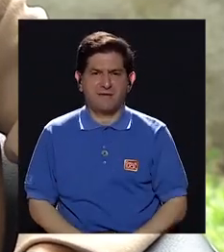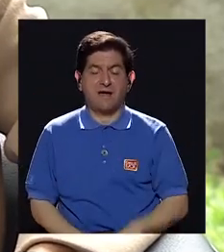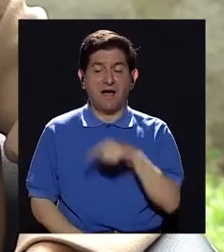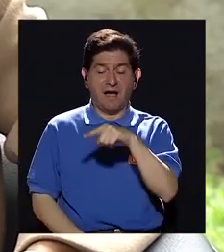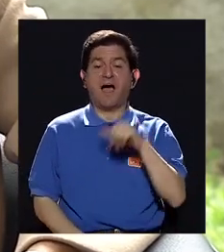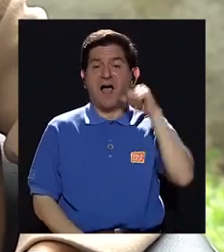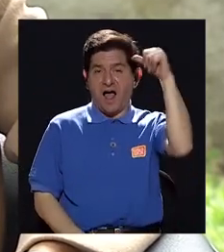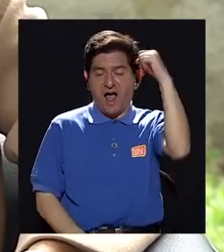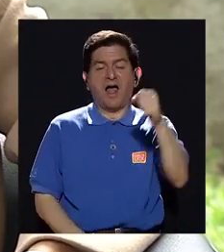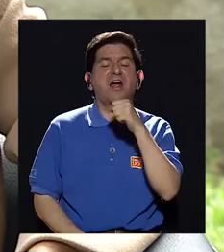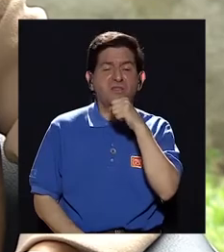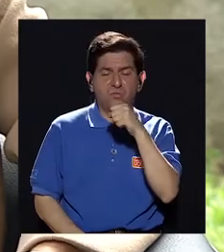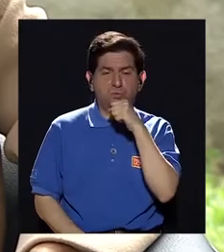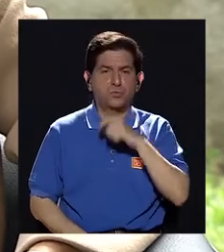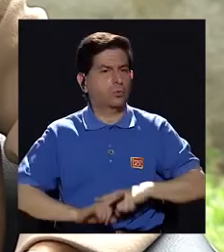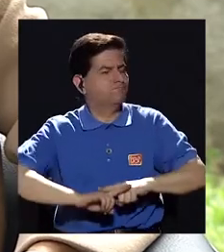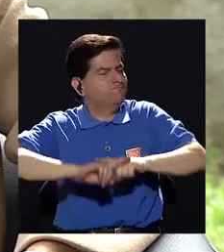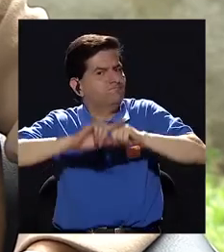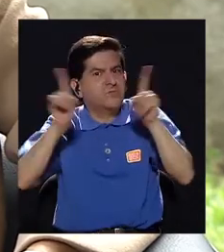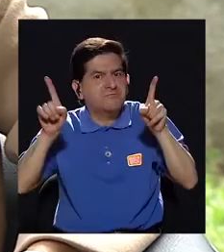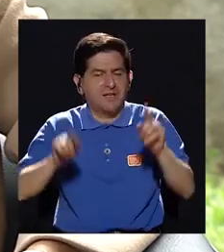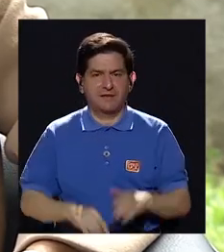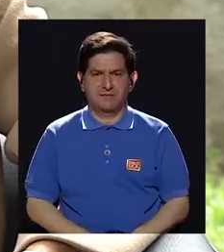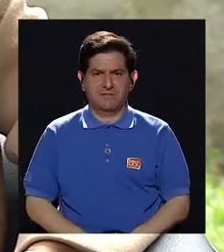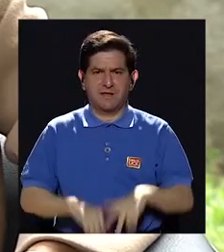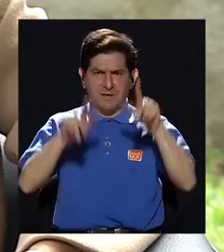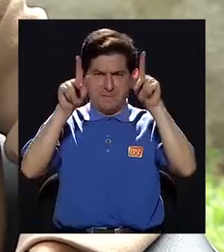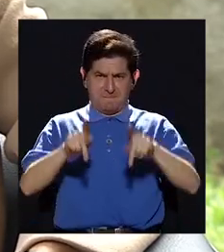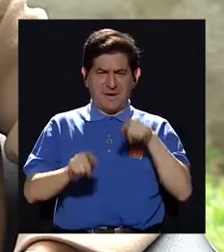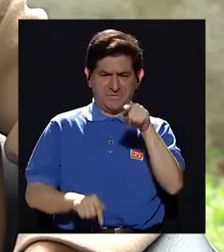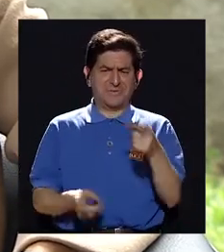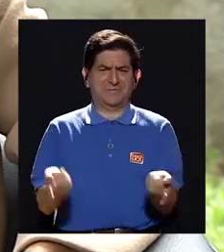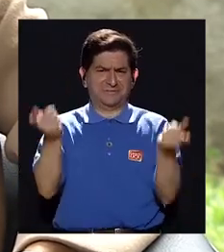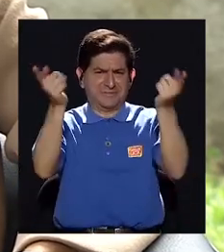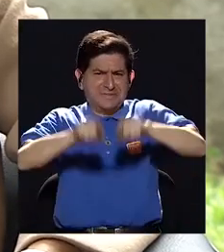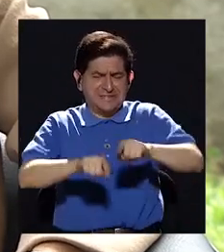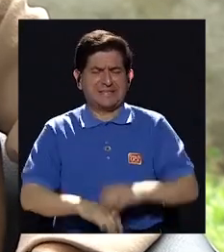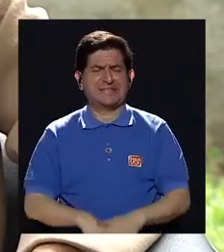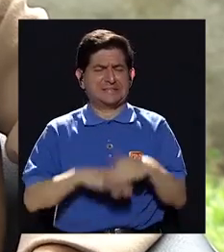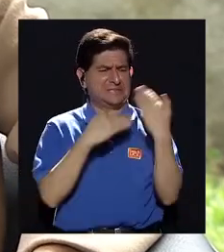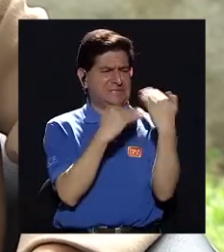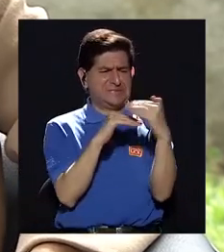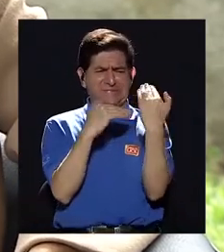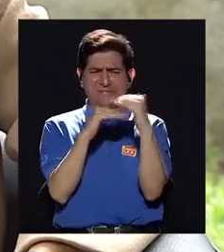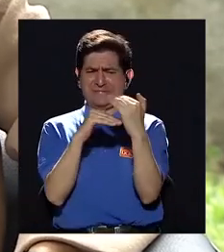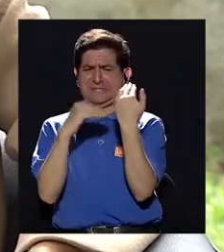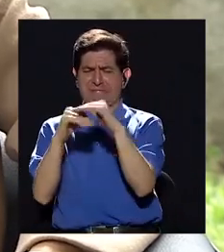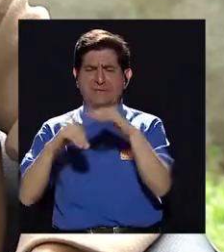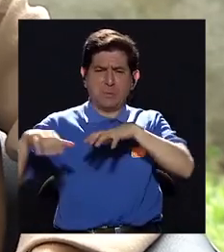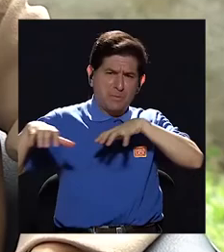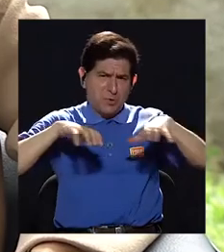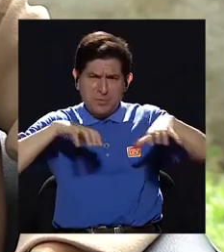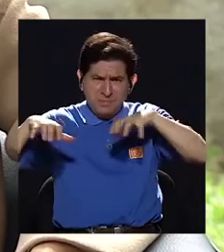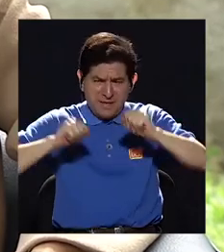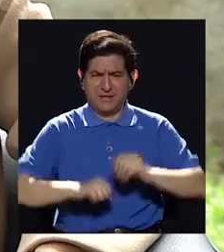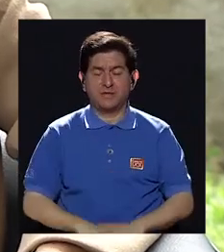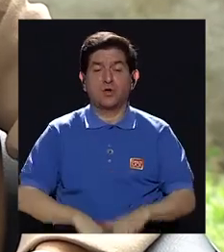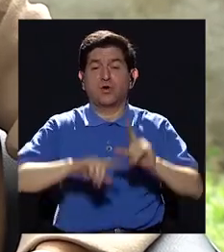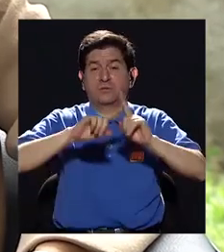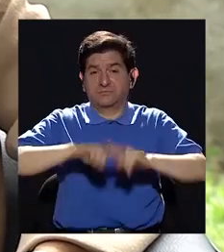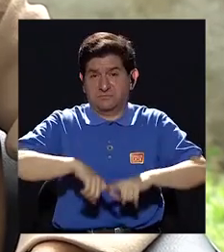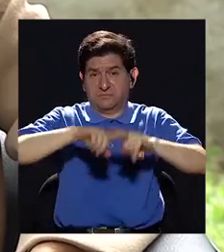mayores. Ahí sí tenemos una gran diferencia porque son personas que van a tener mucha limitación para